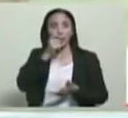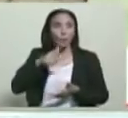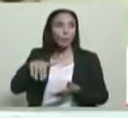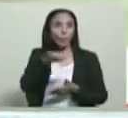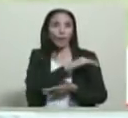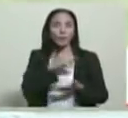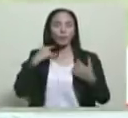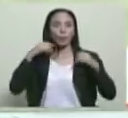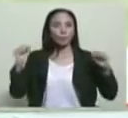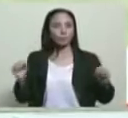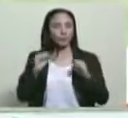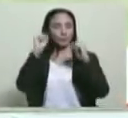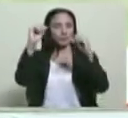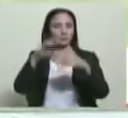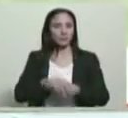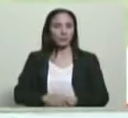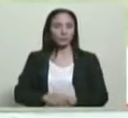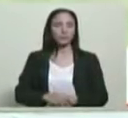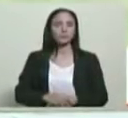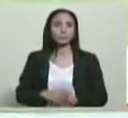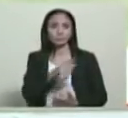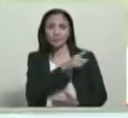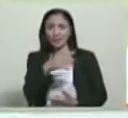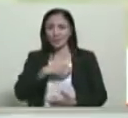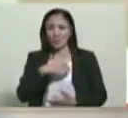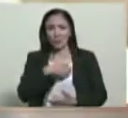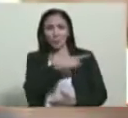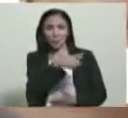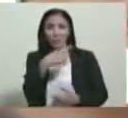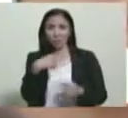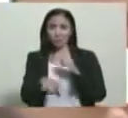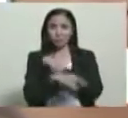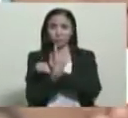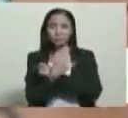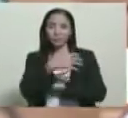calle. Vencedores. No podrán un puñado de traidores.